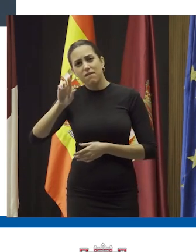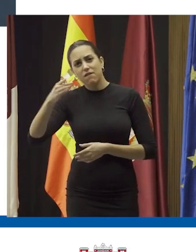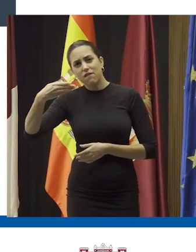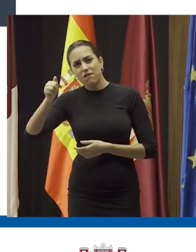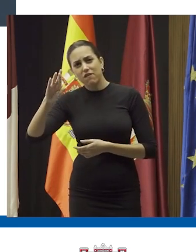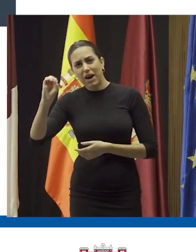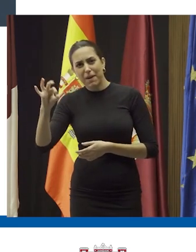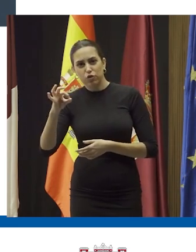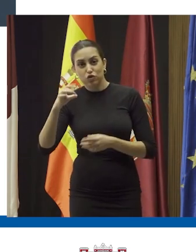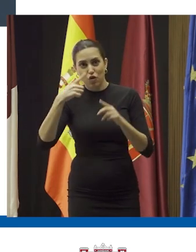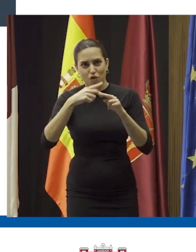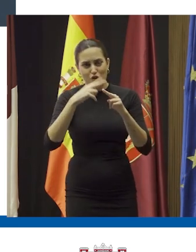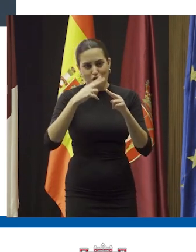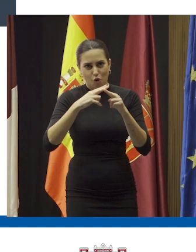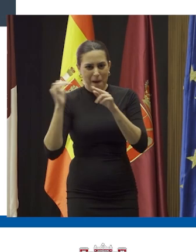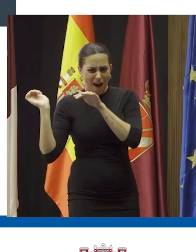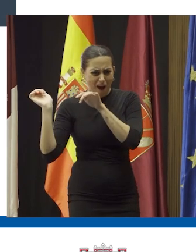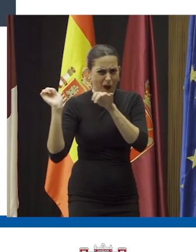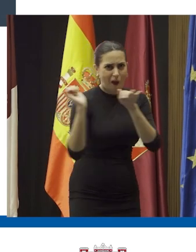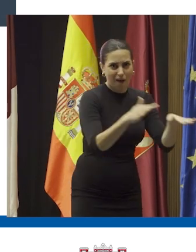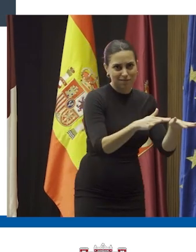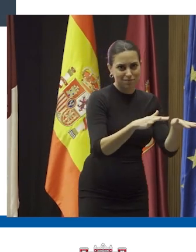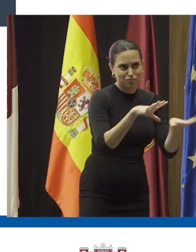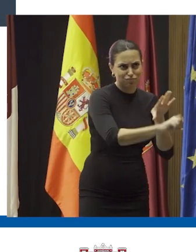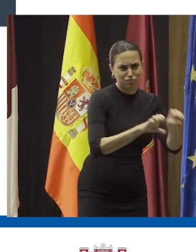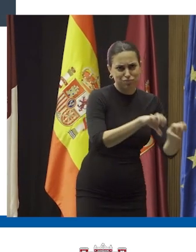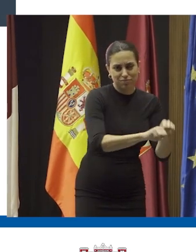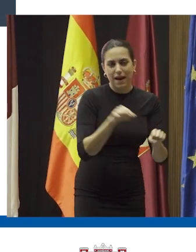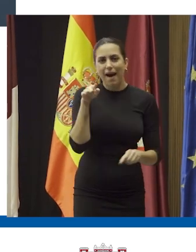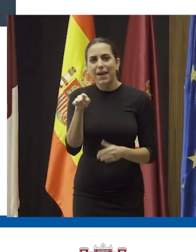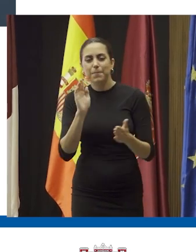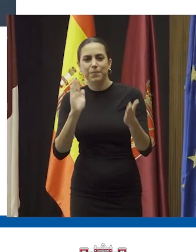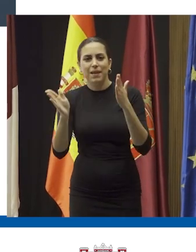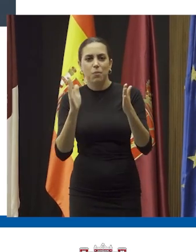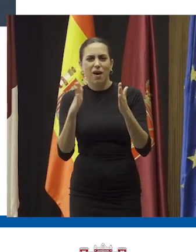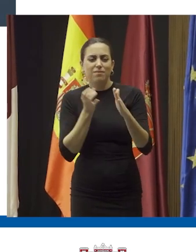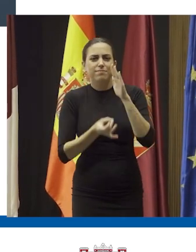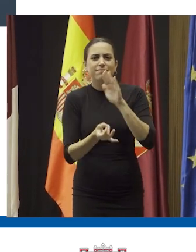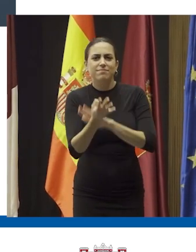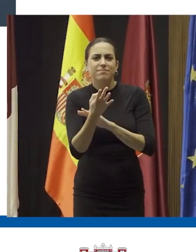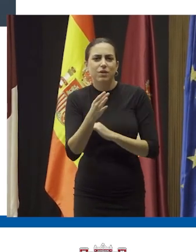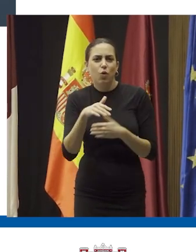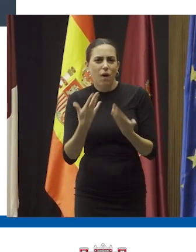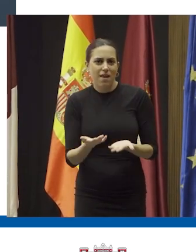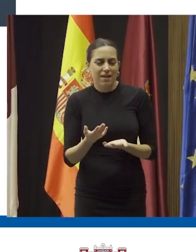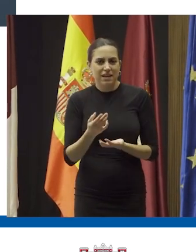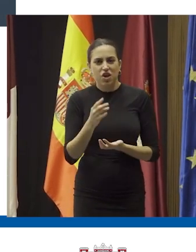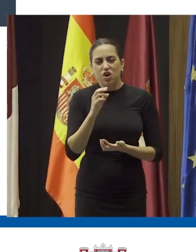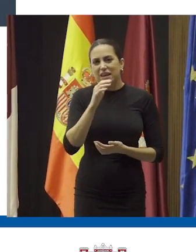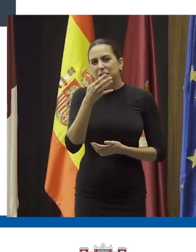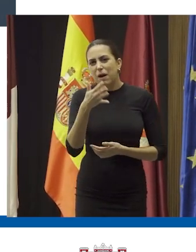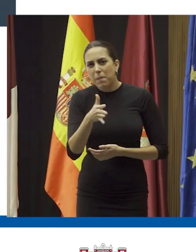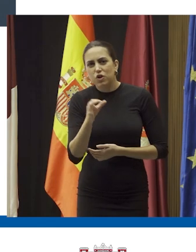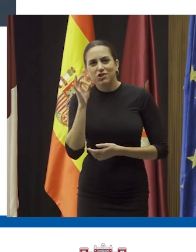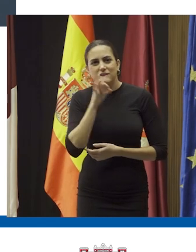época básicamente aparece el inicio de lo que van a ser 2 o 3 siglos más tarde, siglo XII, siglo